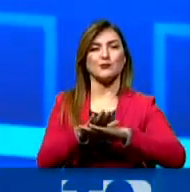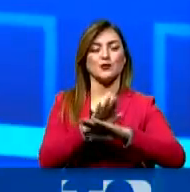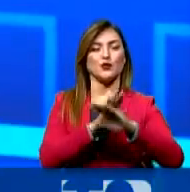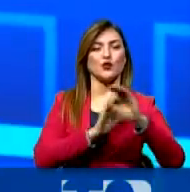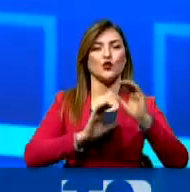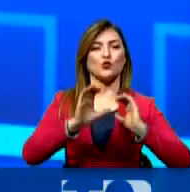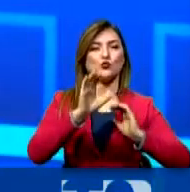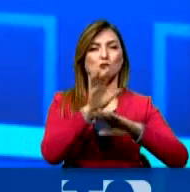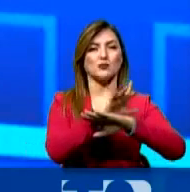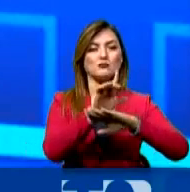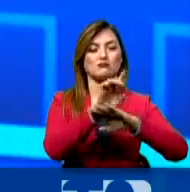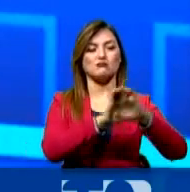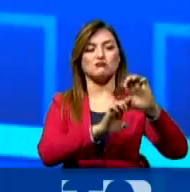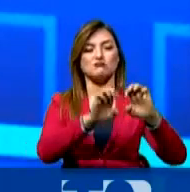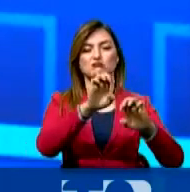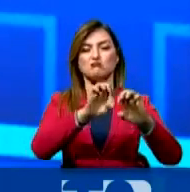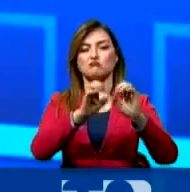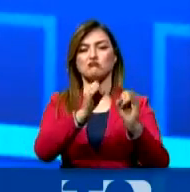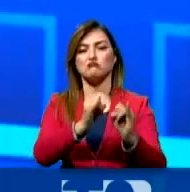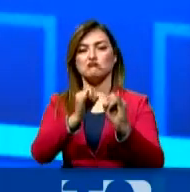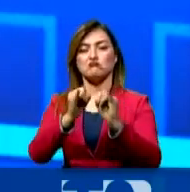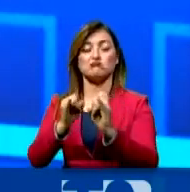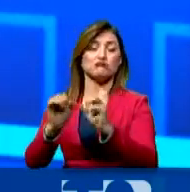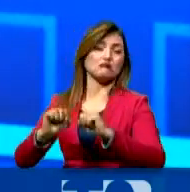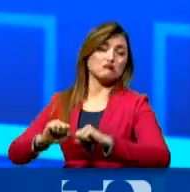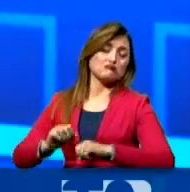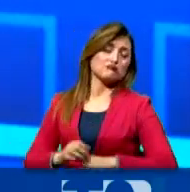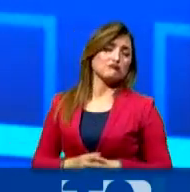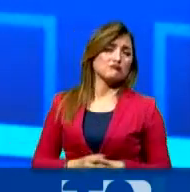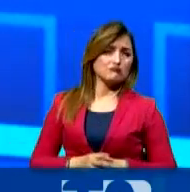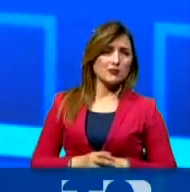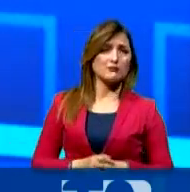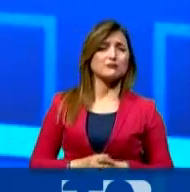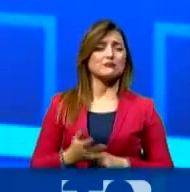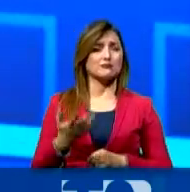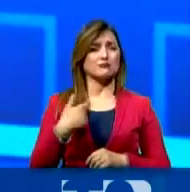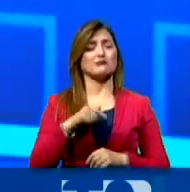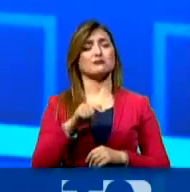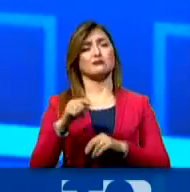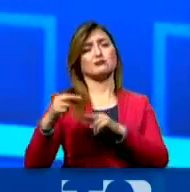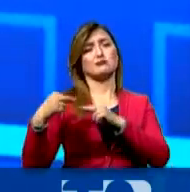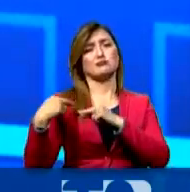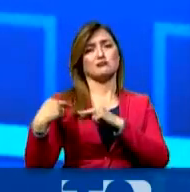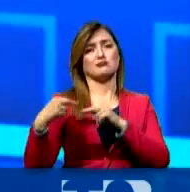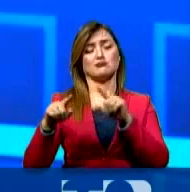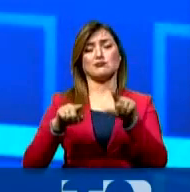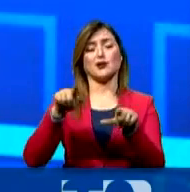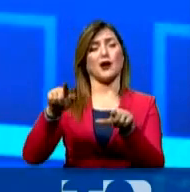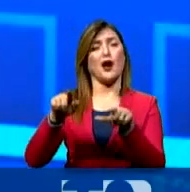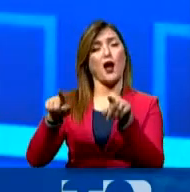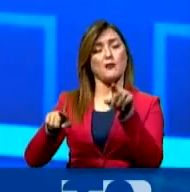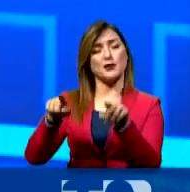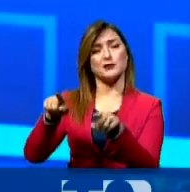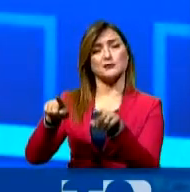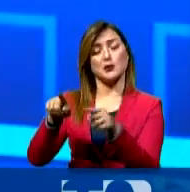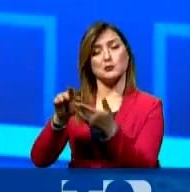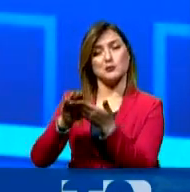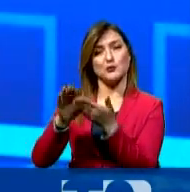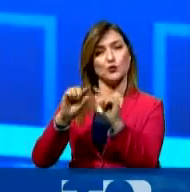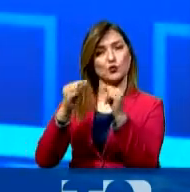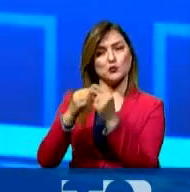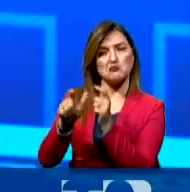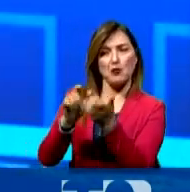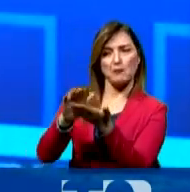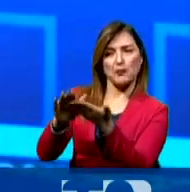sus directivos, e igualmente tiene la facultad de amnistiar en determinadas circunstancias. Pero lo que